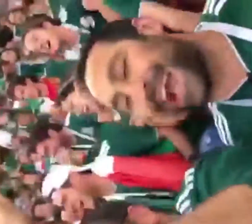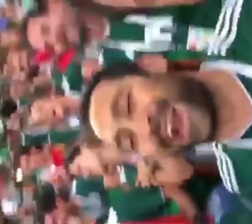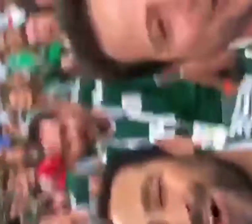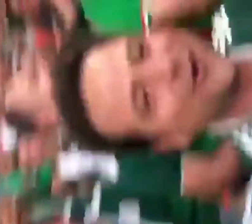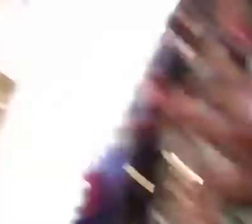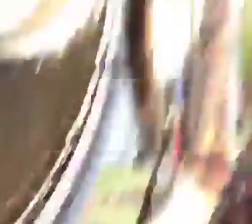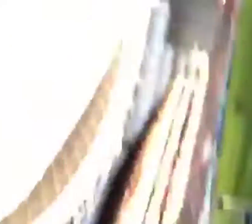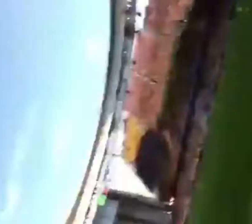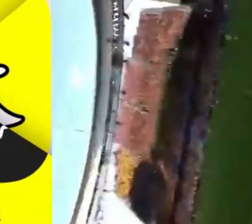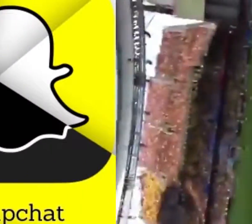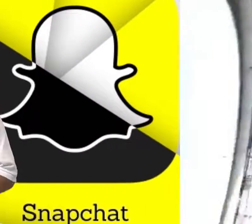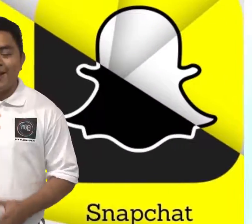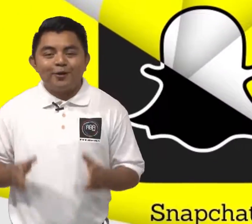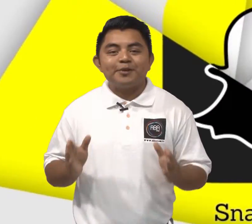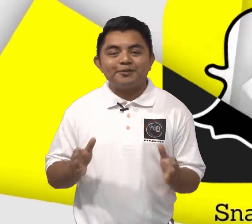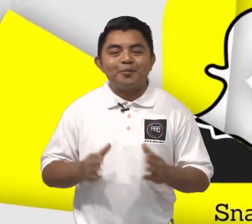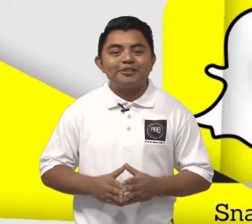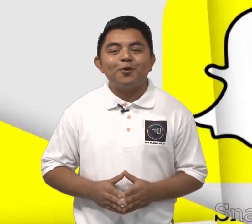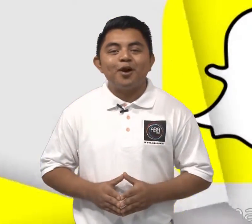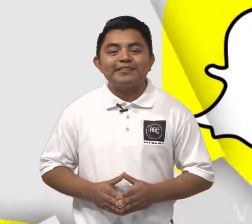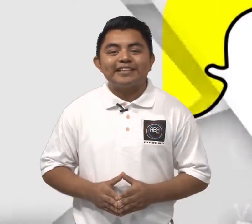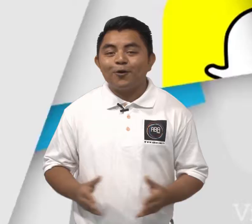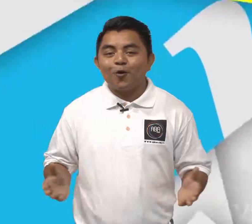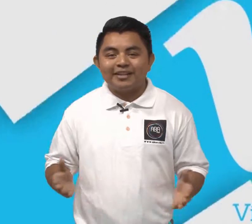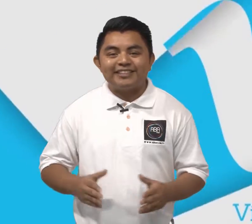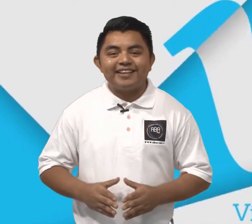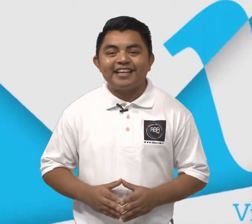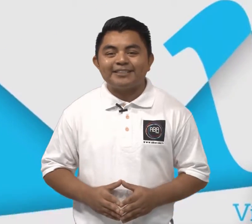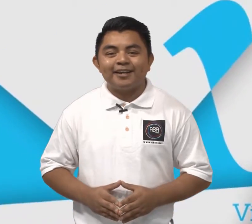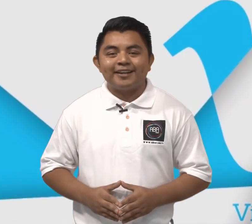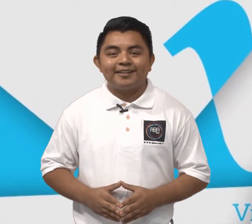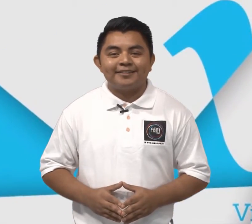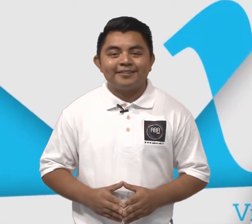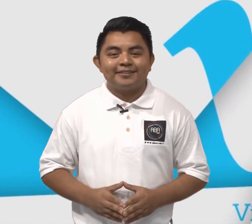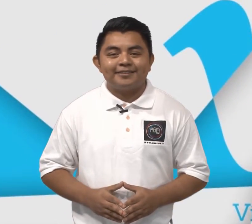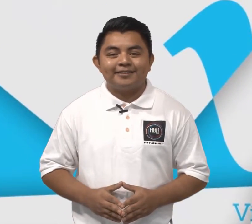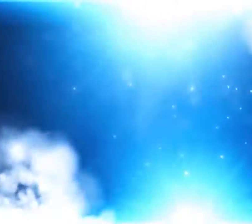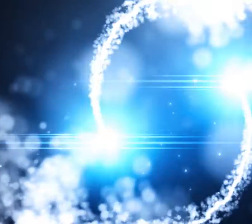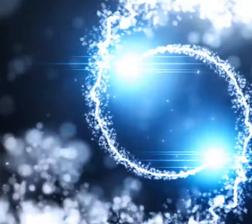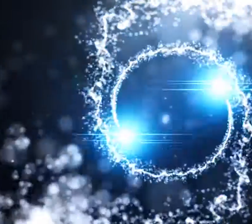Nos vemos el próximo jueves con lo más trend de la semana.